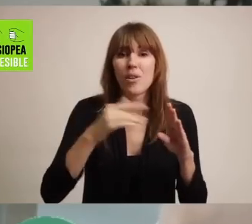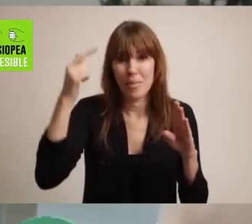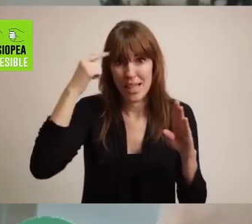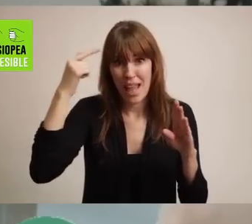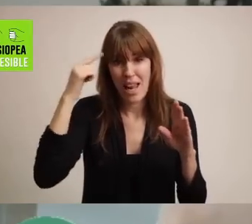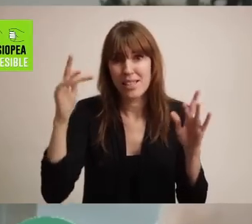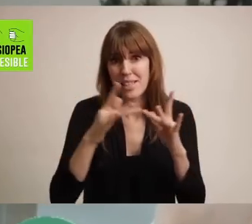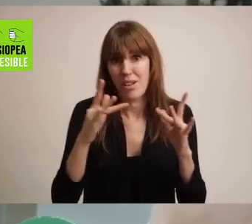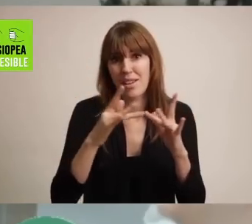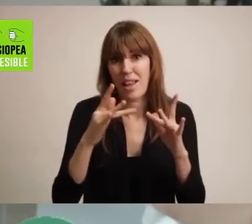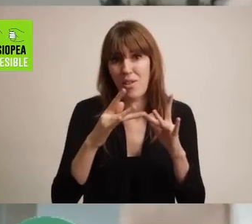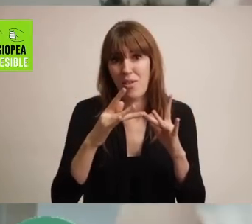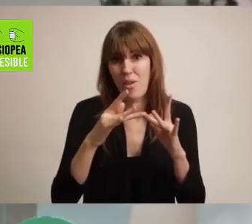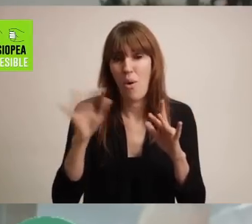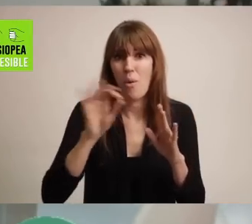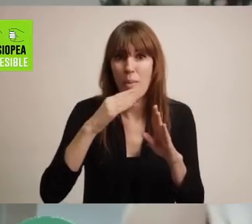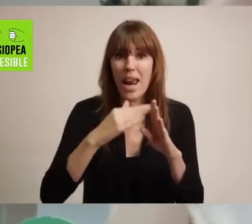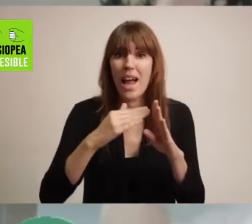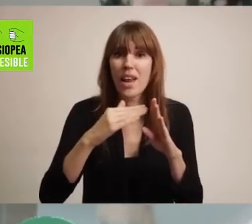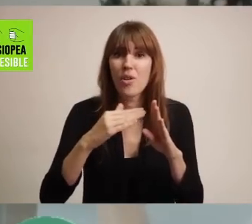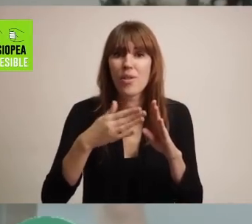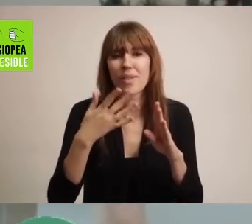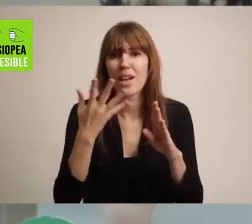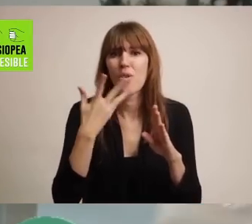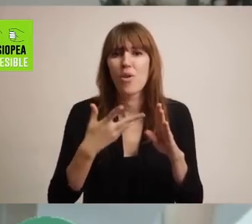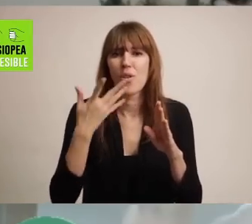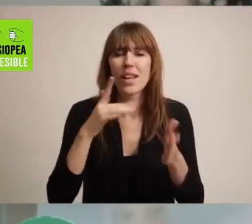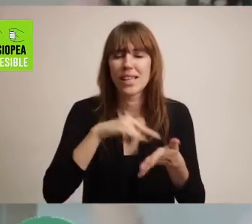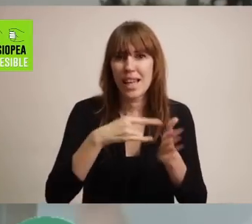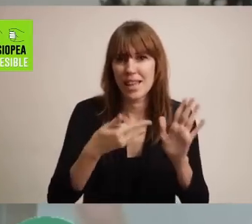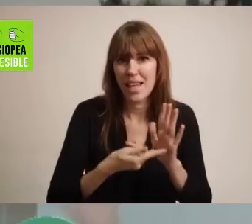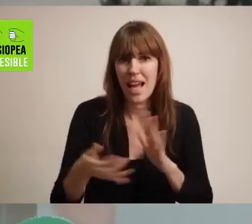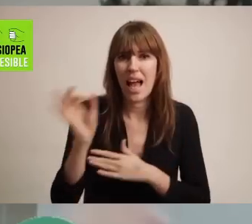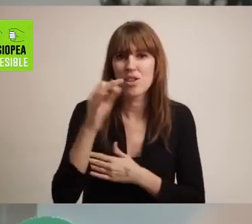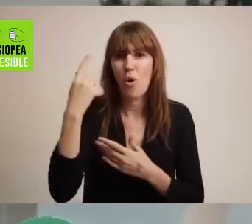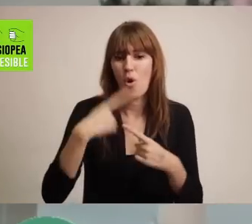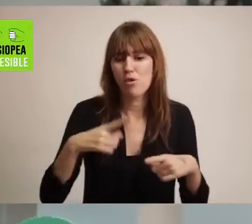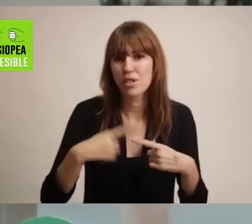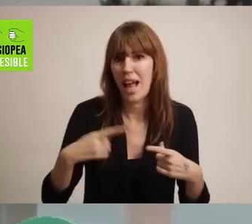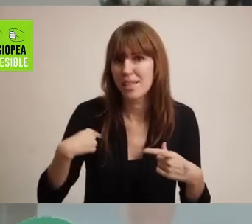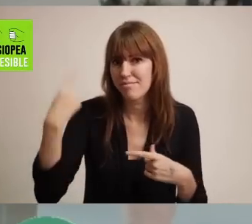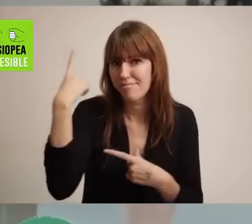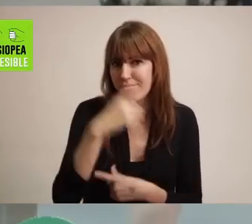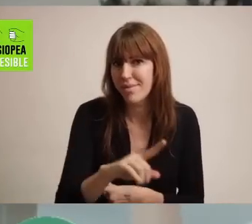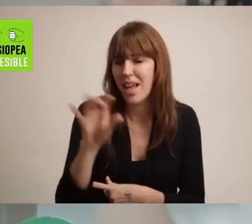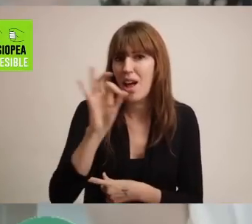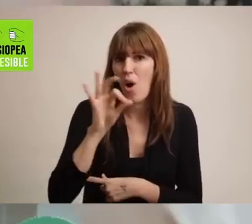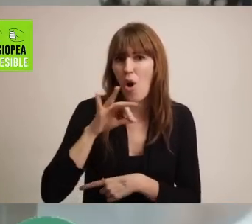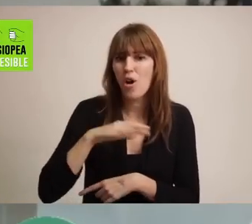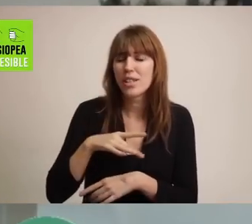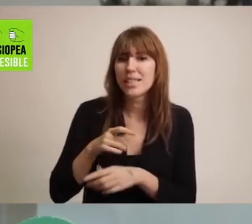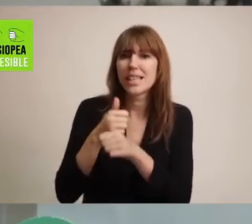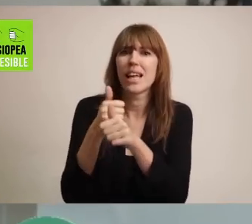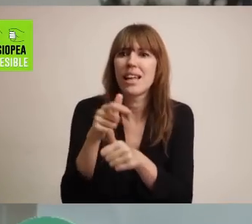mental y el plano de conocer técnicas, de saber cosas, de seguir a